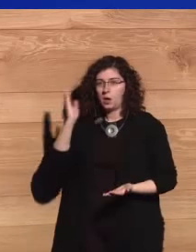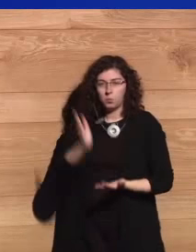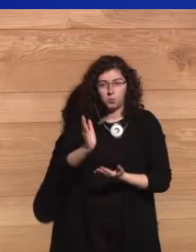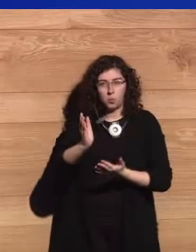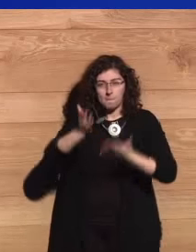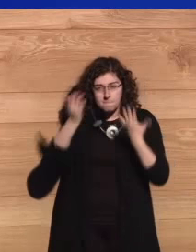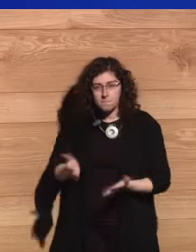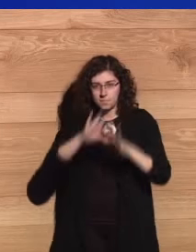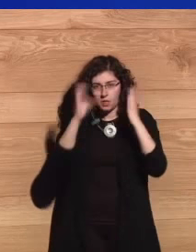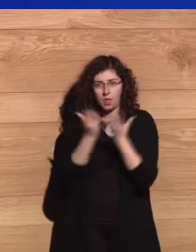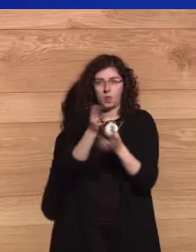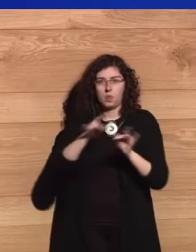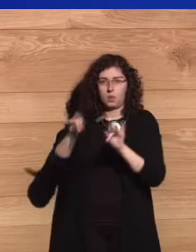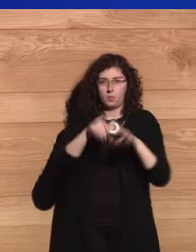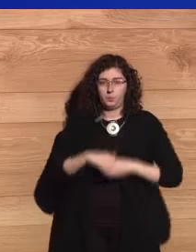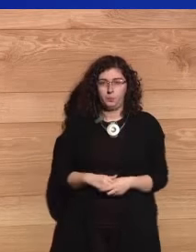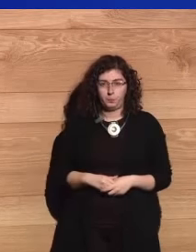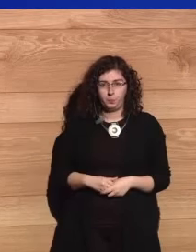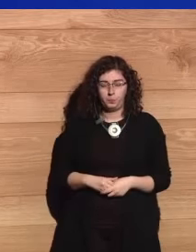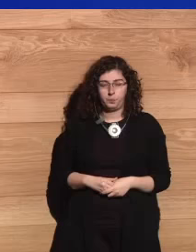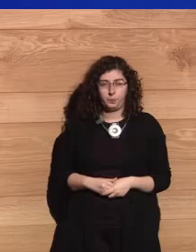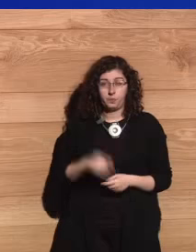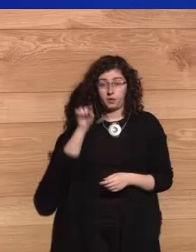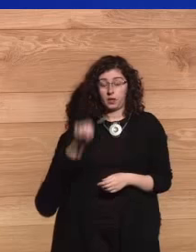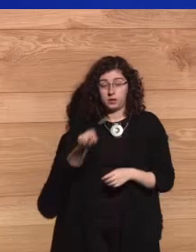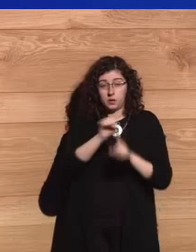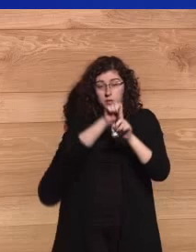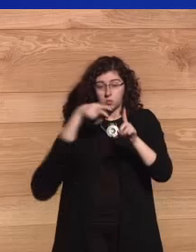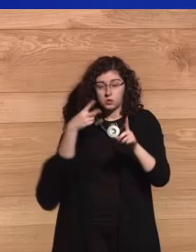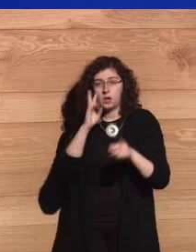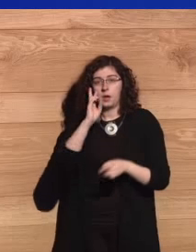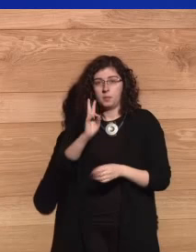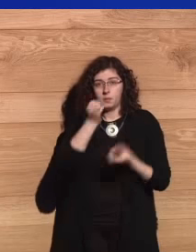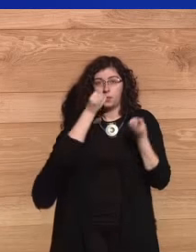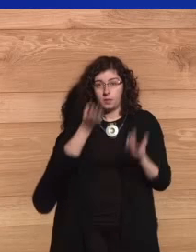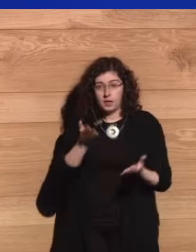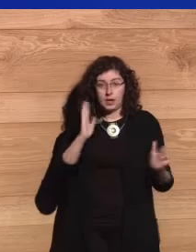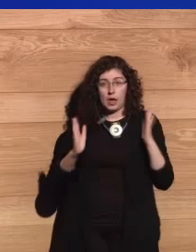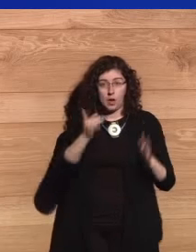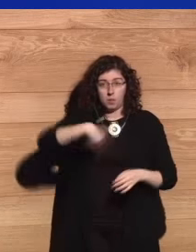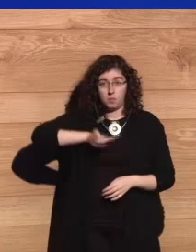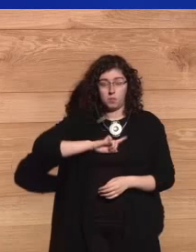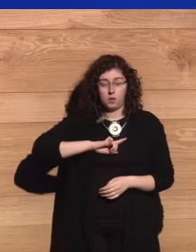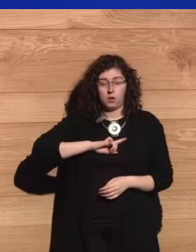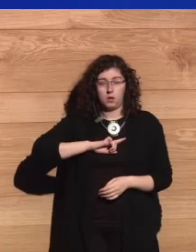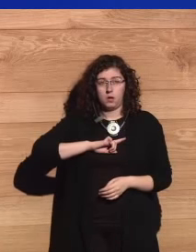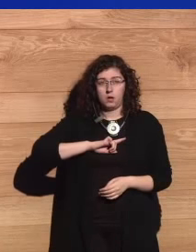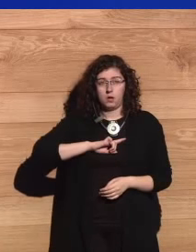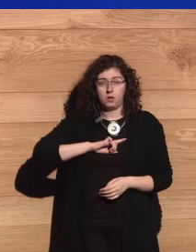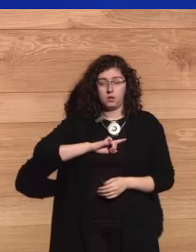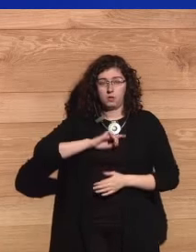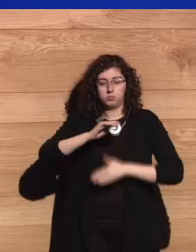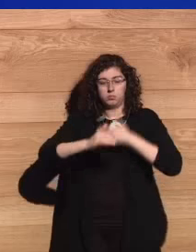mundo. Y en ese plano lo vemos bien. Nuestra época va